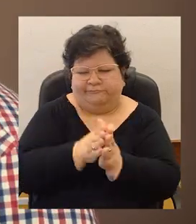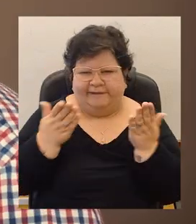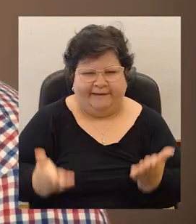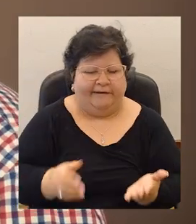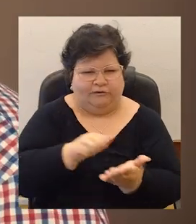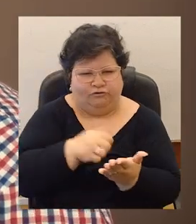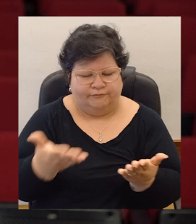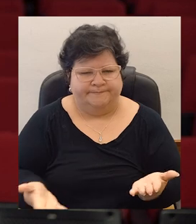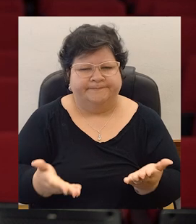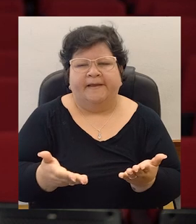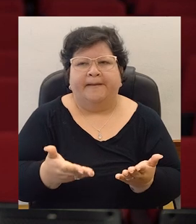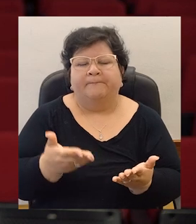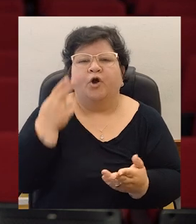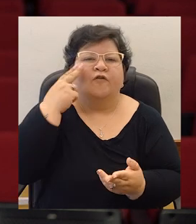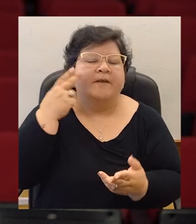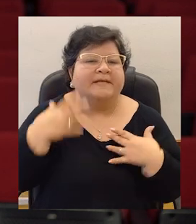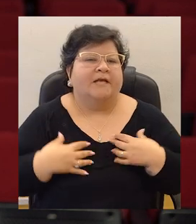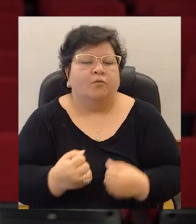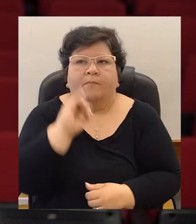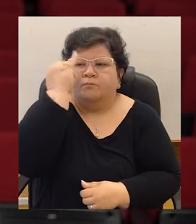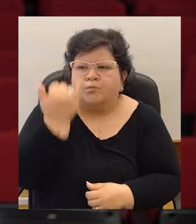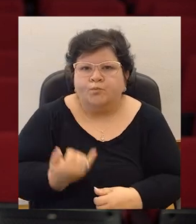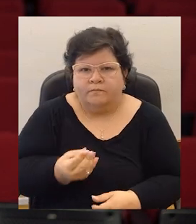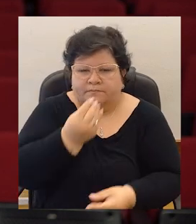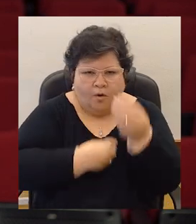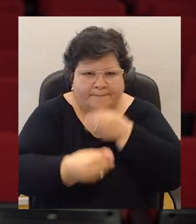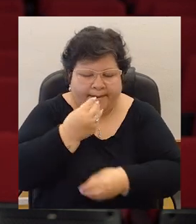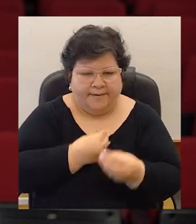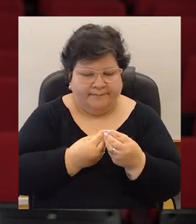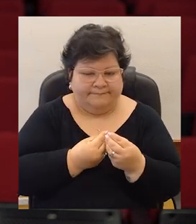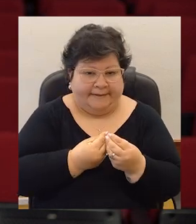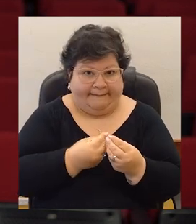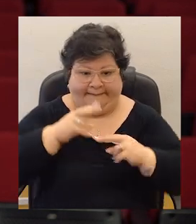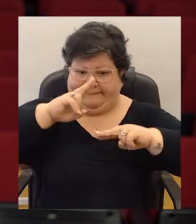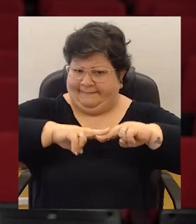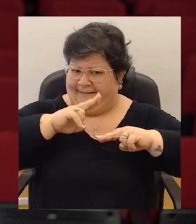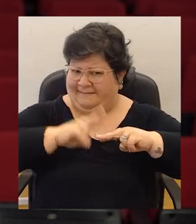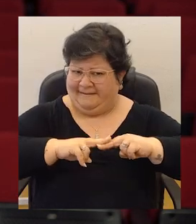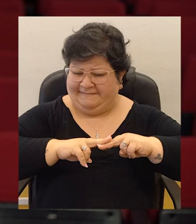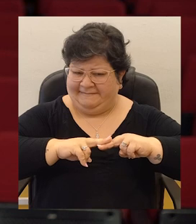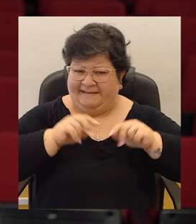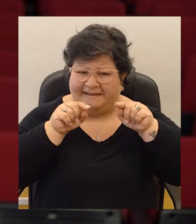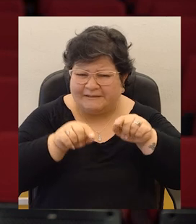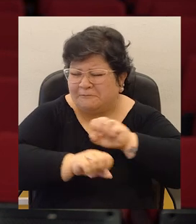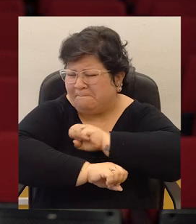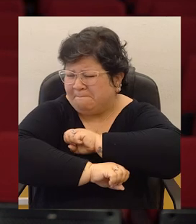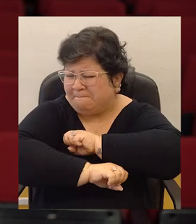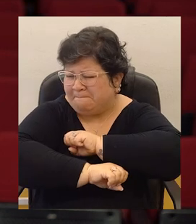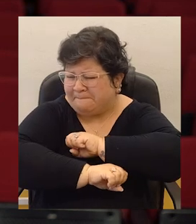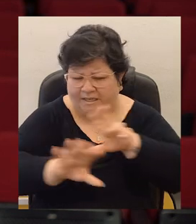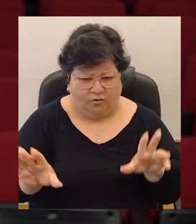alimentación por poner un ejemplo internet eso lo ha vuelto mucho más furioso y fuerte porque ya no